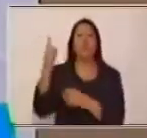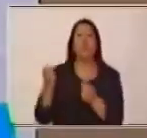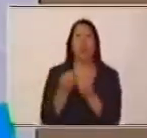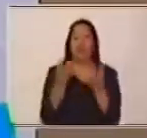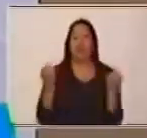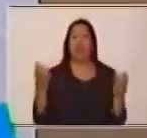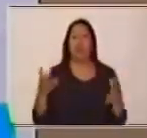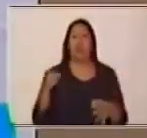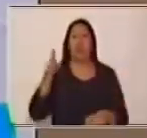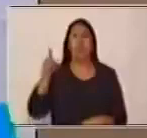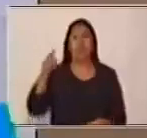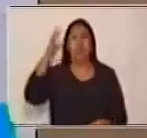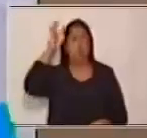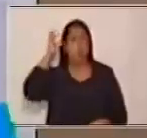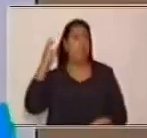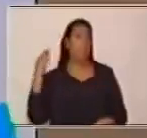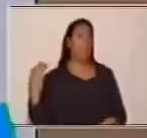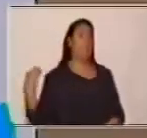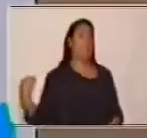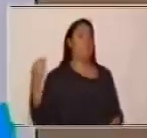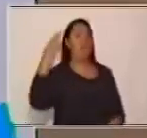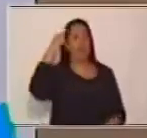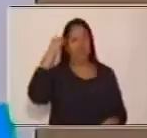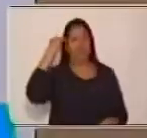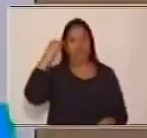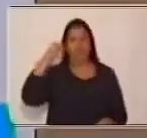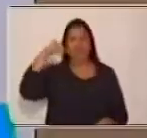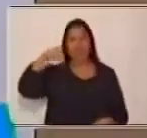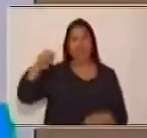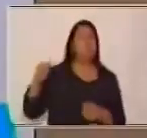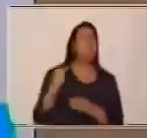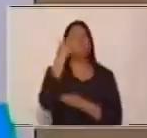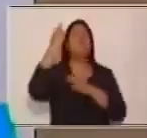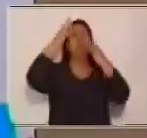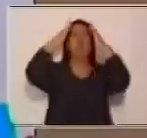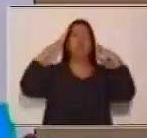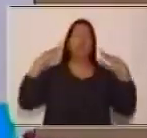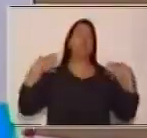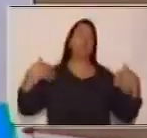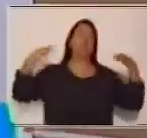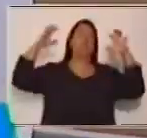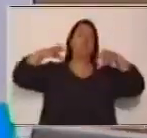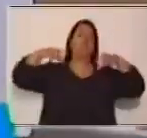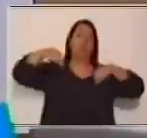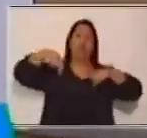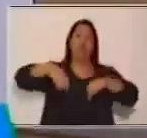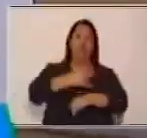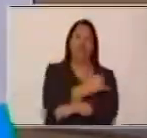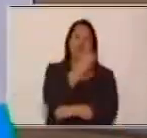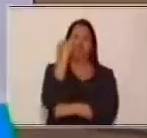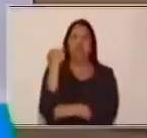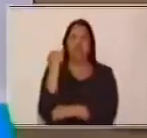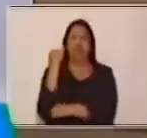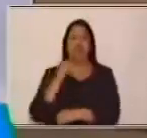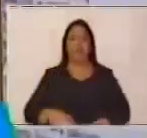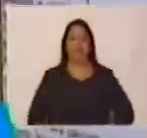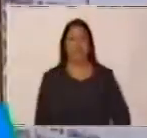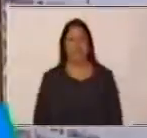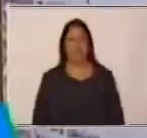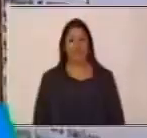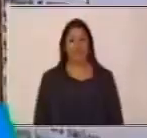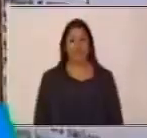fuera negro, sería la primera cabellera de este invierno. Ahora quiero que te preguntes, ¿de qué está